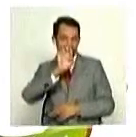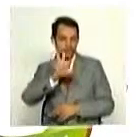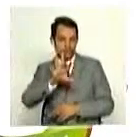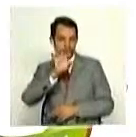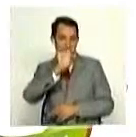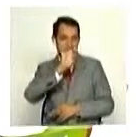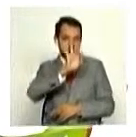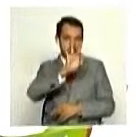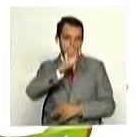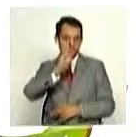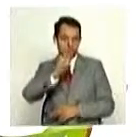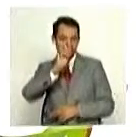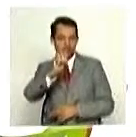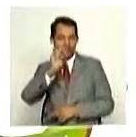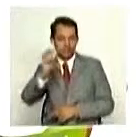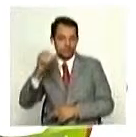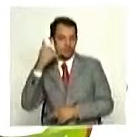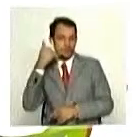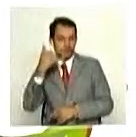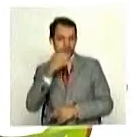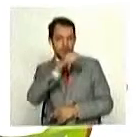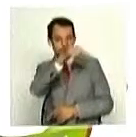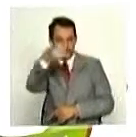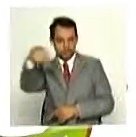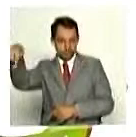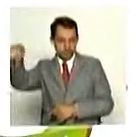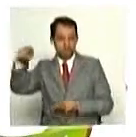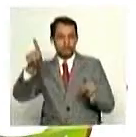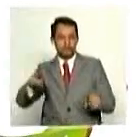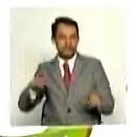795-3200 o en el celular